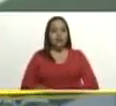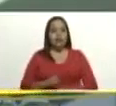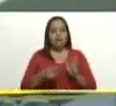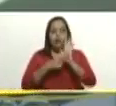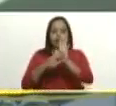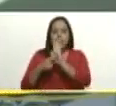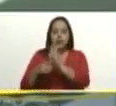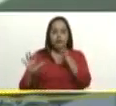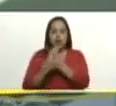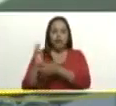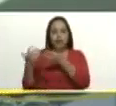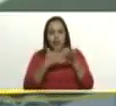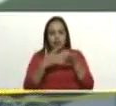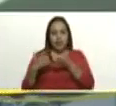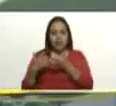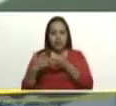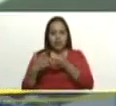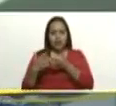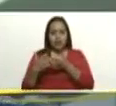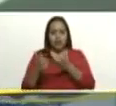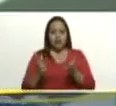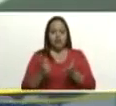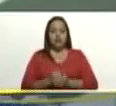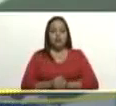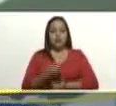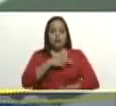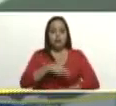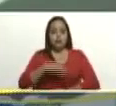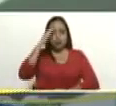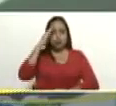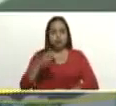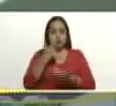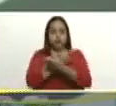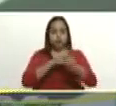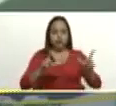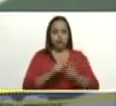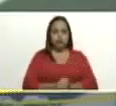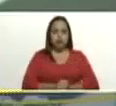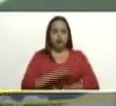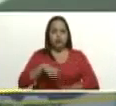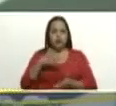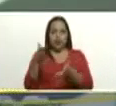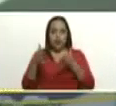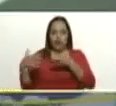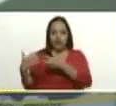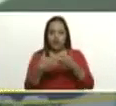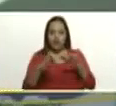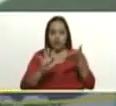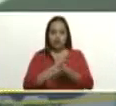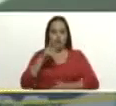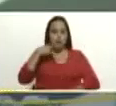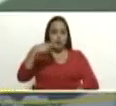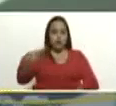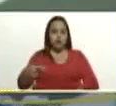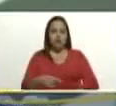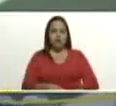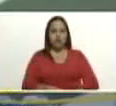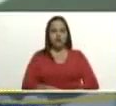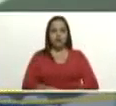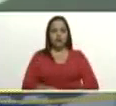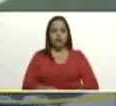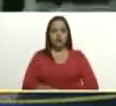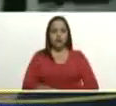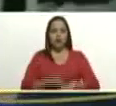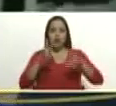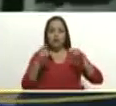por nuestro libertador, no solo ganar las batallas de la política, de la